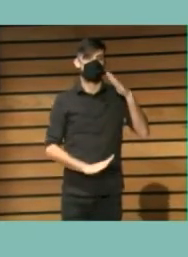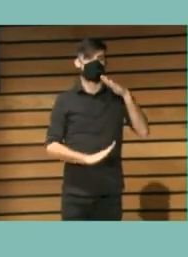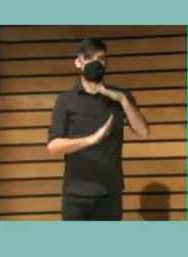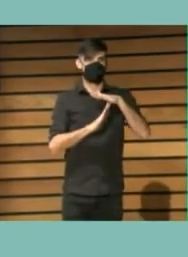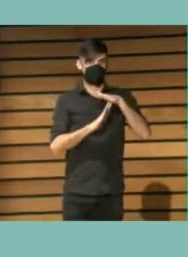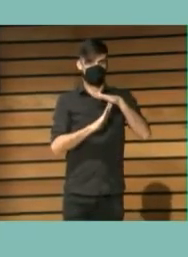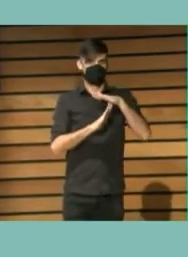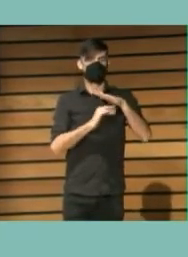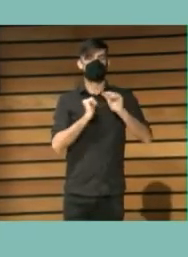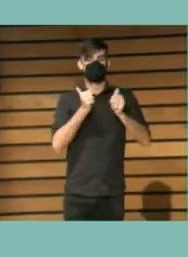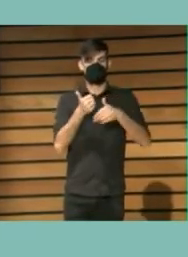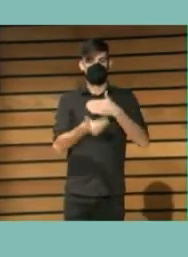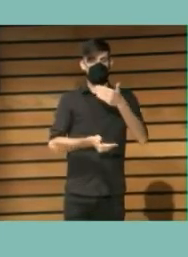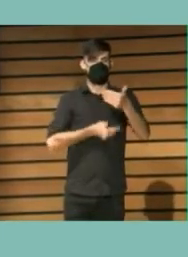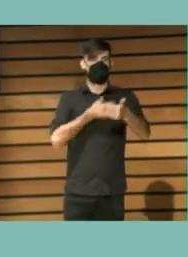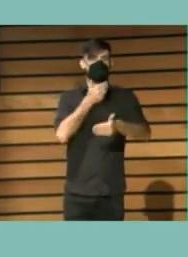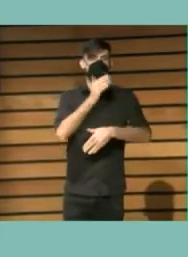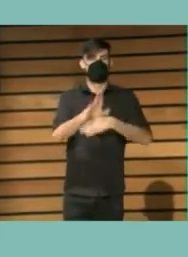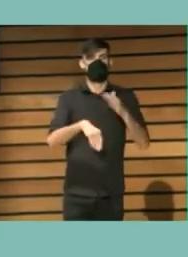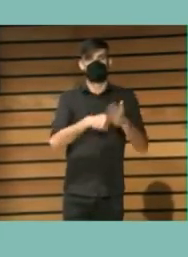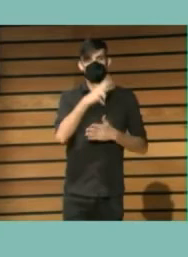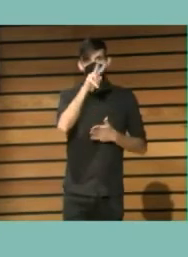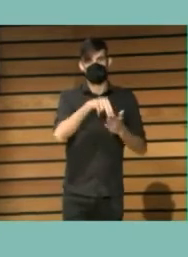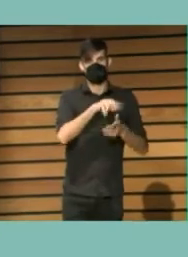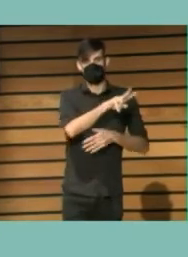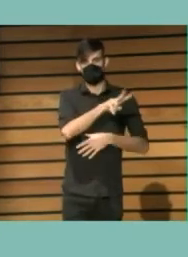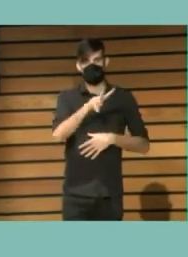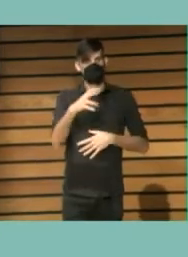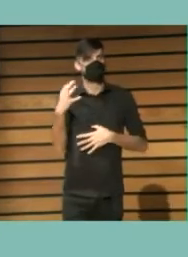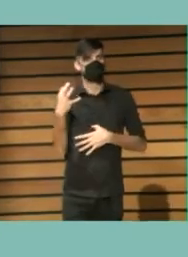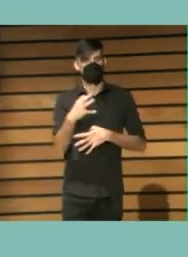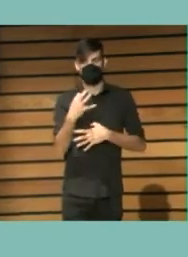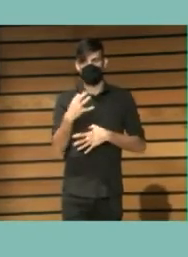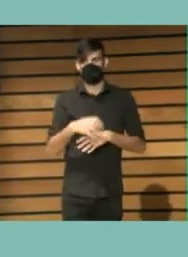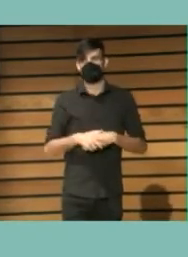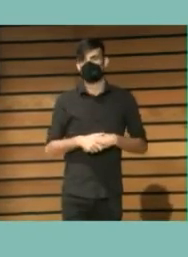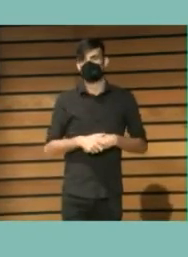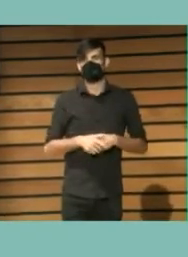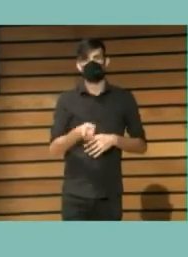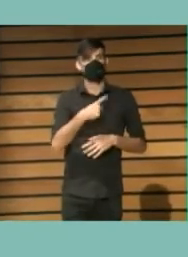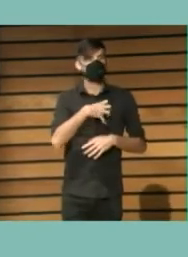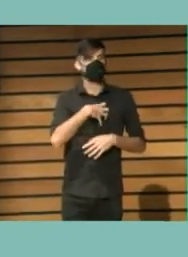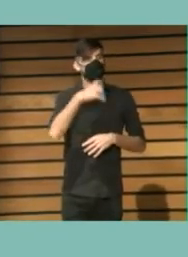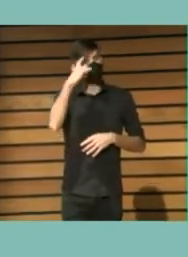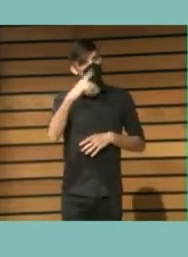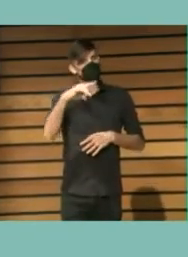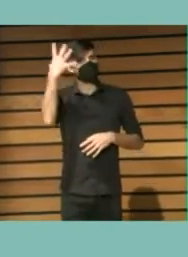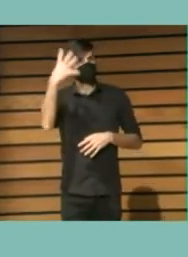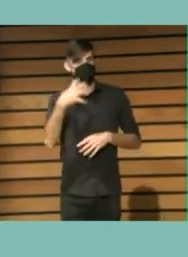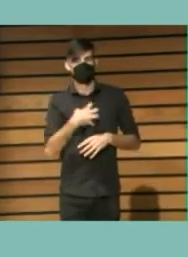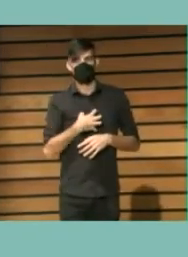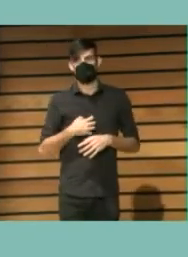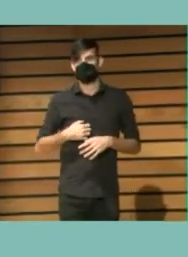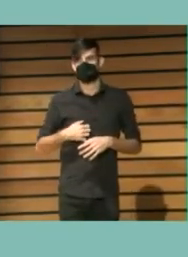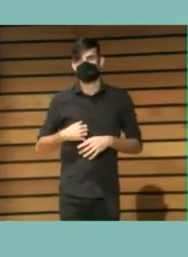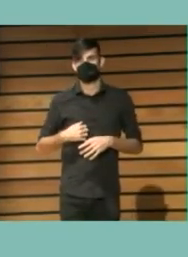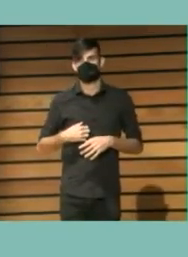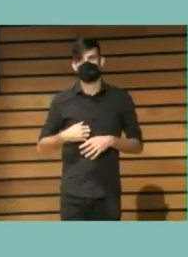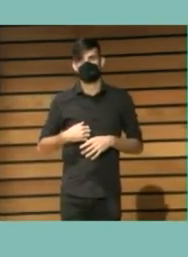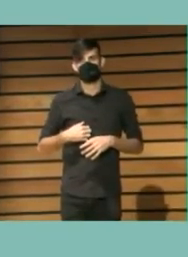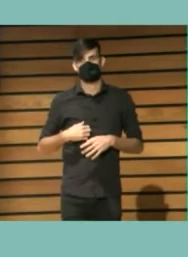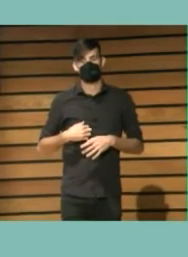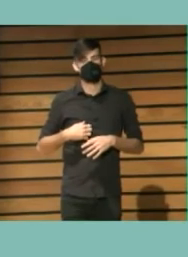en esa línea. Y de verdad es que tiene que ser así, es que no puede ser de otra manera. Sí, no podemos inventar la rueda cada vez. Exacto, bueno, sí.